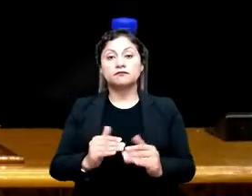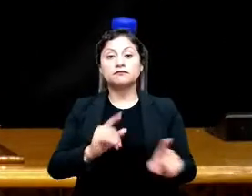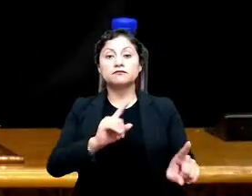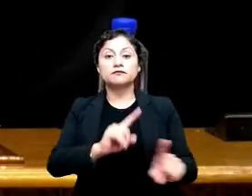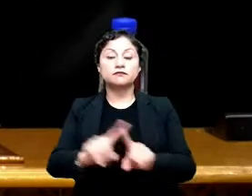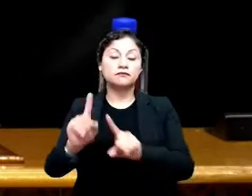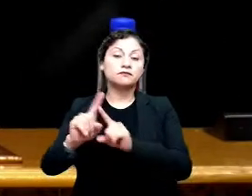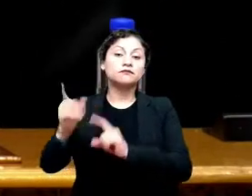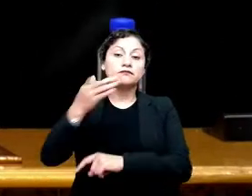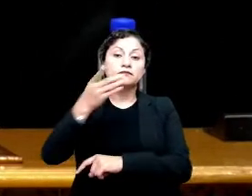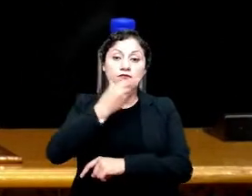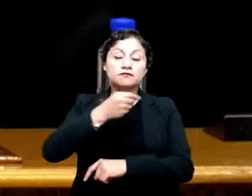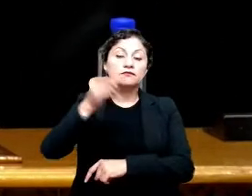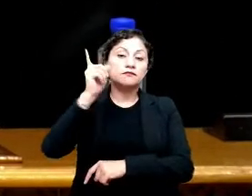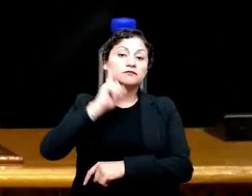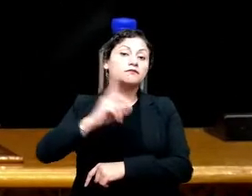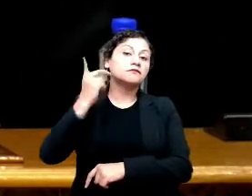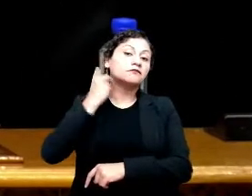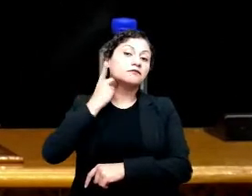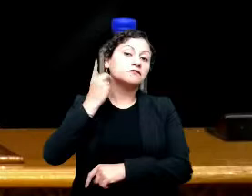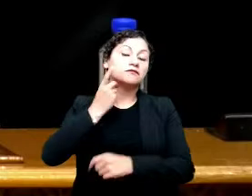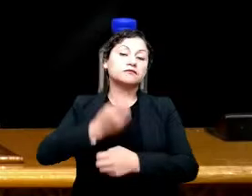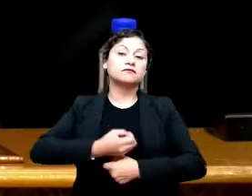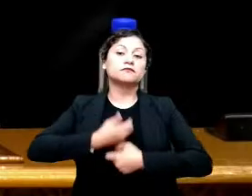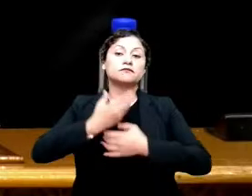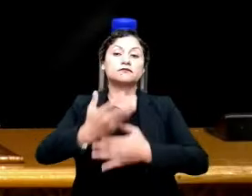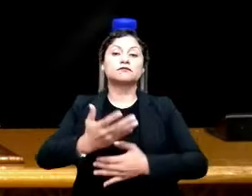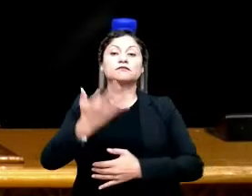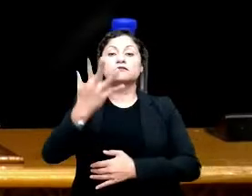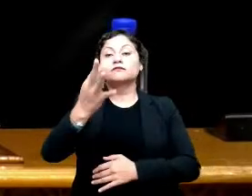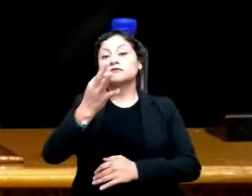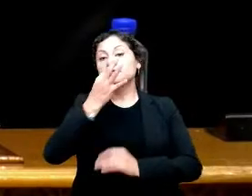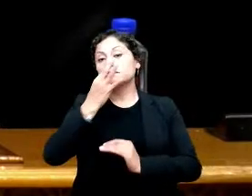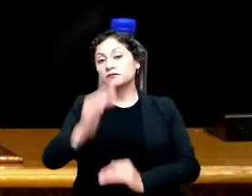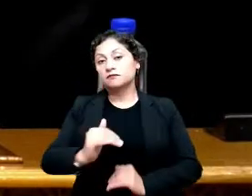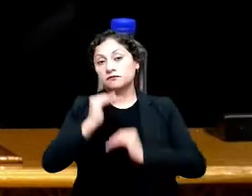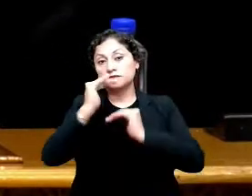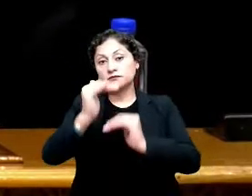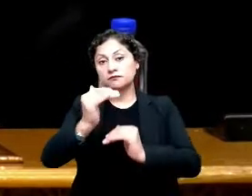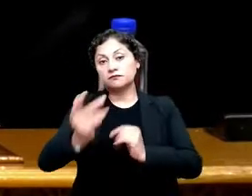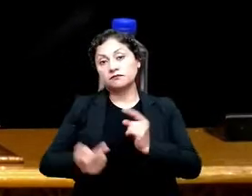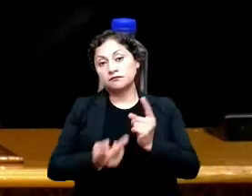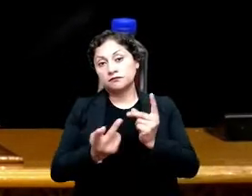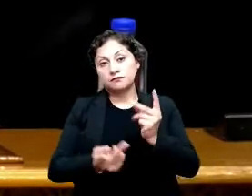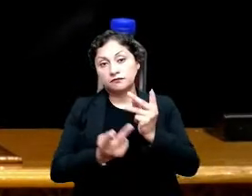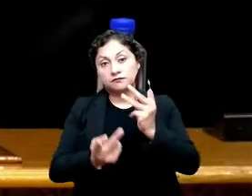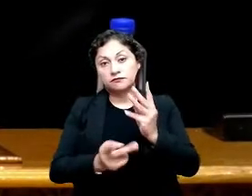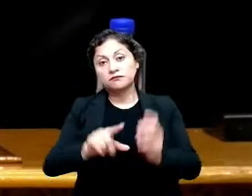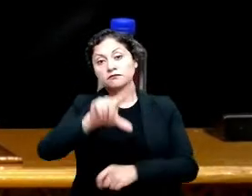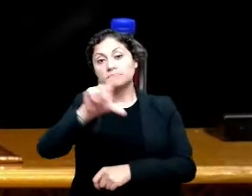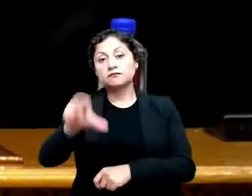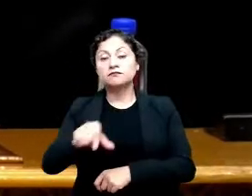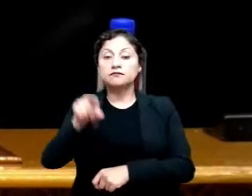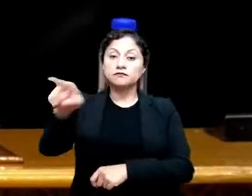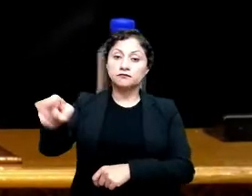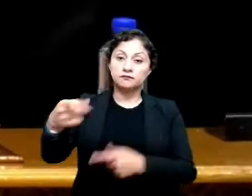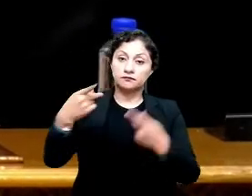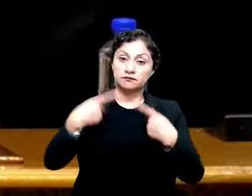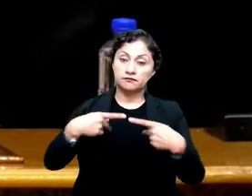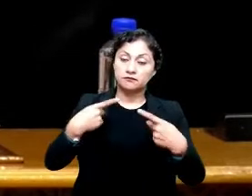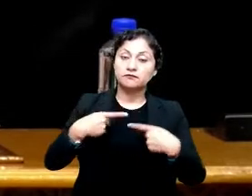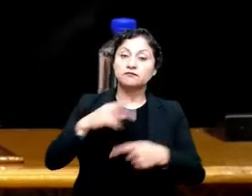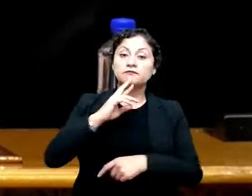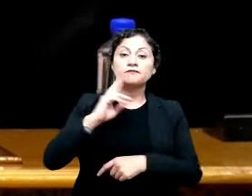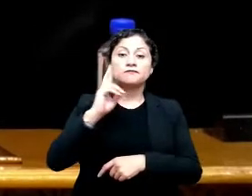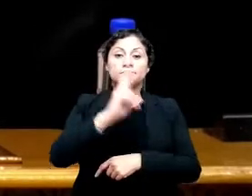los oradores, hasta por 5 minutos para formular sus preguntas, y el compareciente hasta por 10 minutos para sus respuestas,